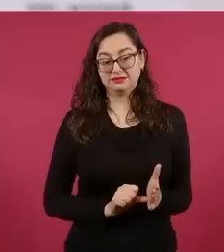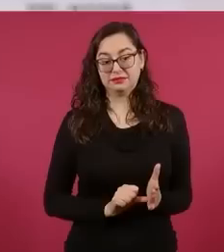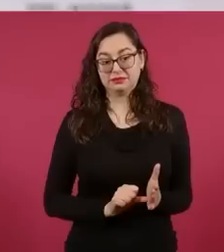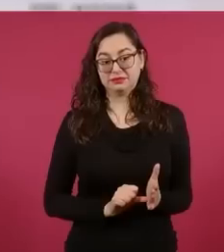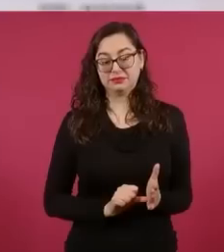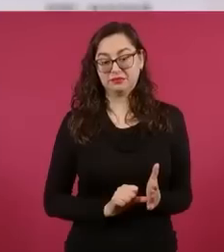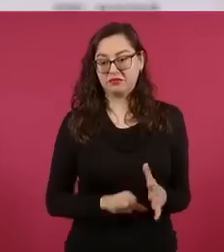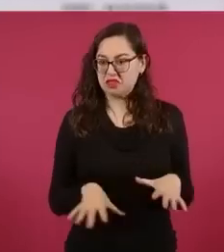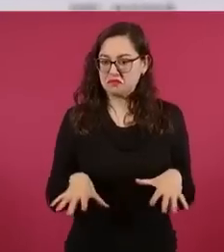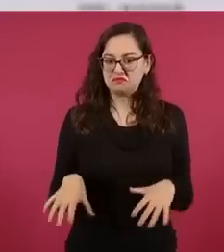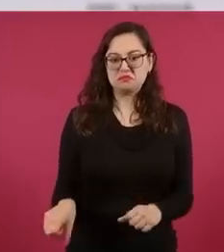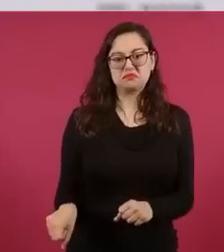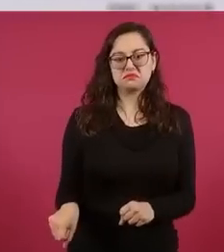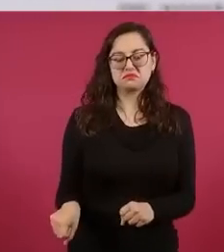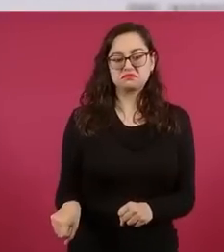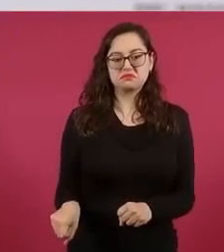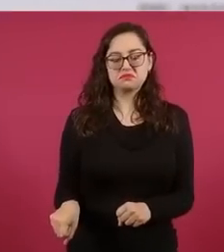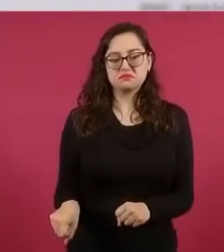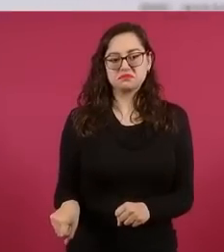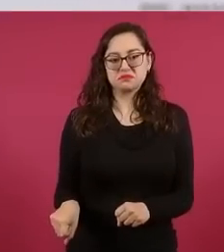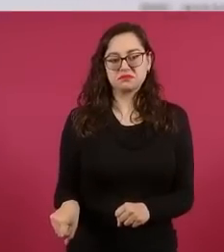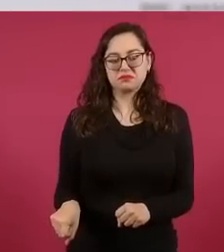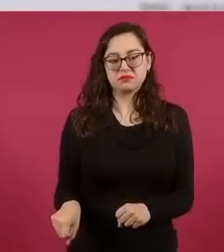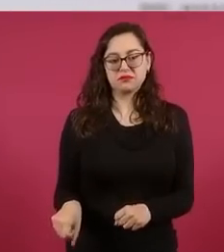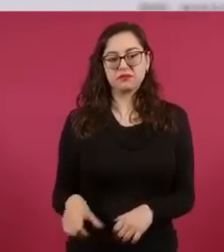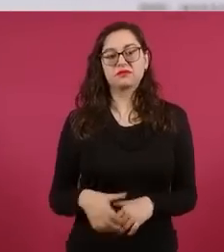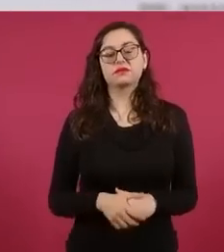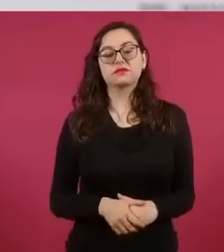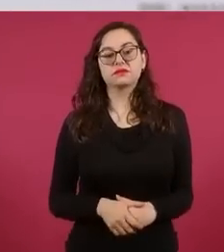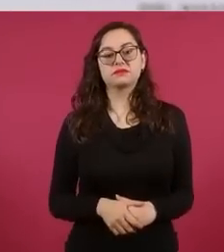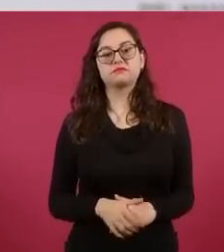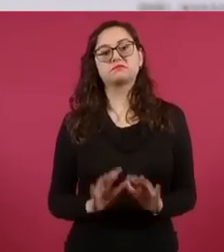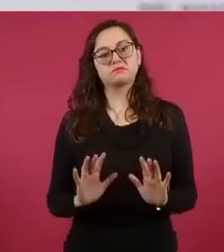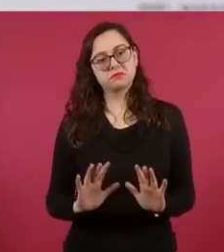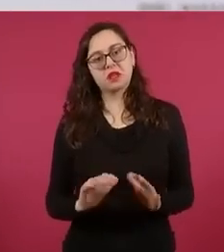nuestro territorio. Y luego